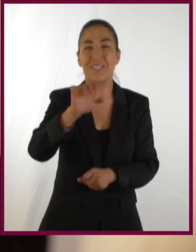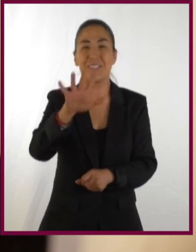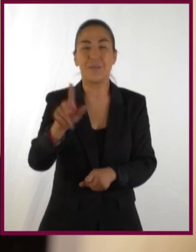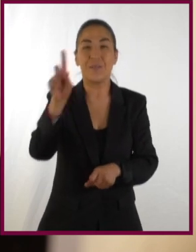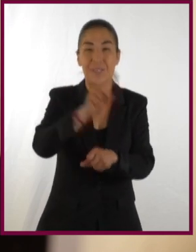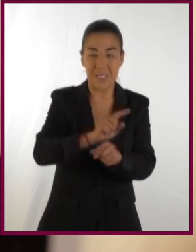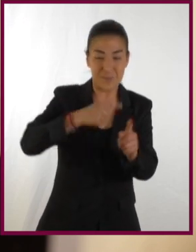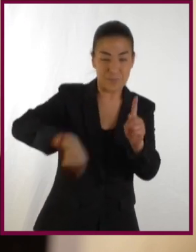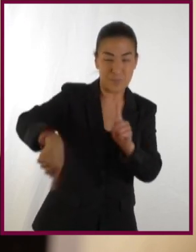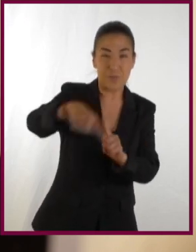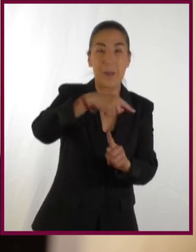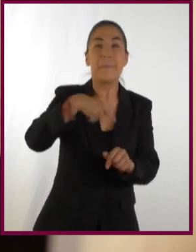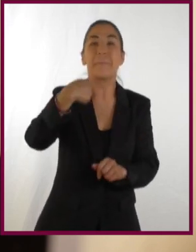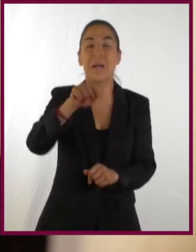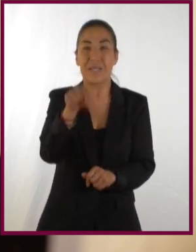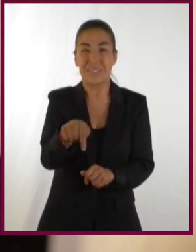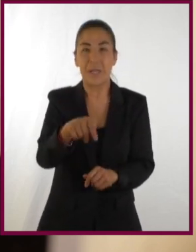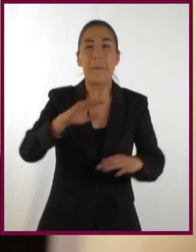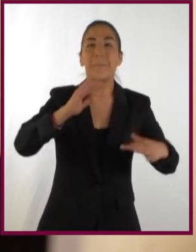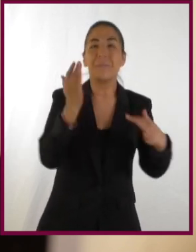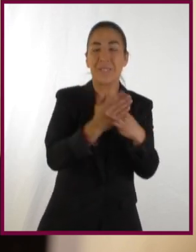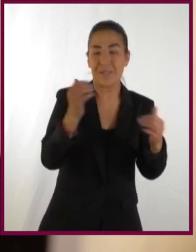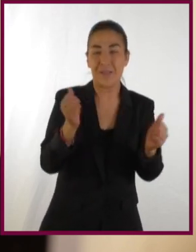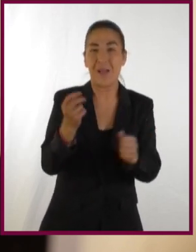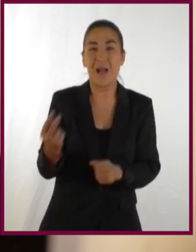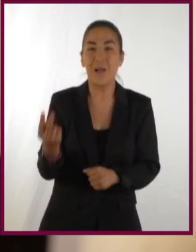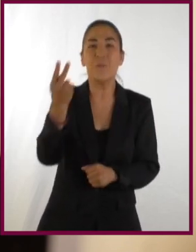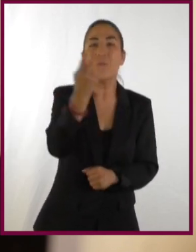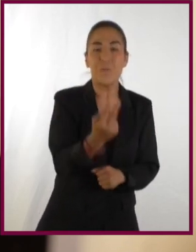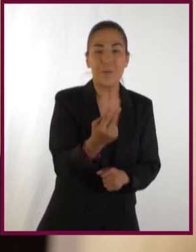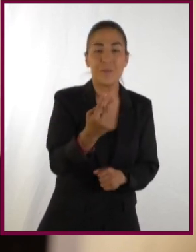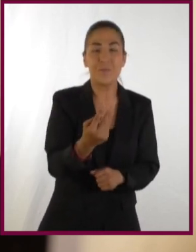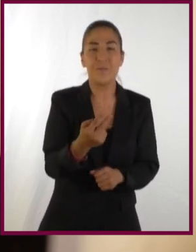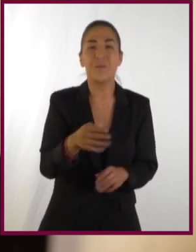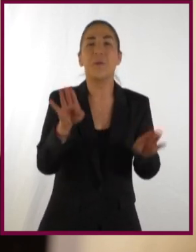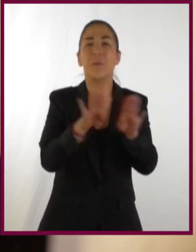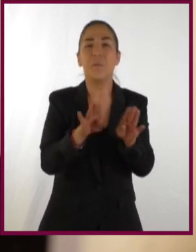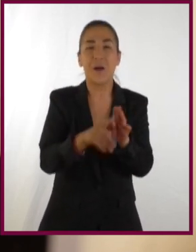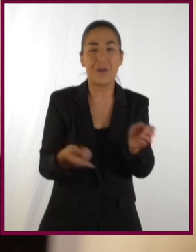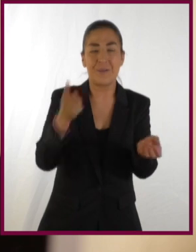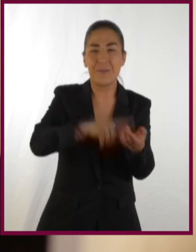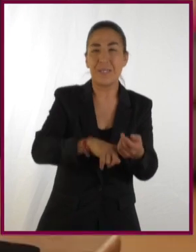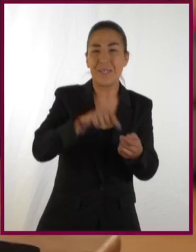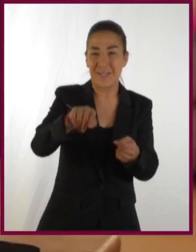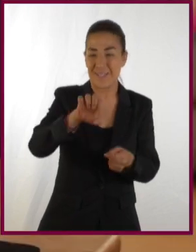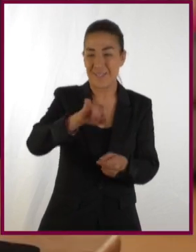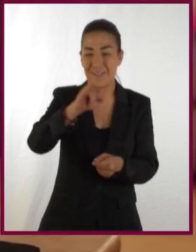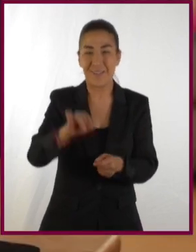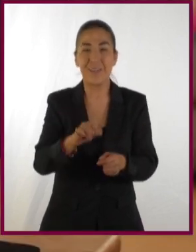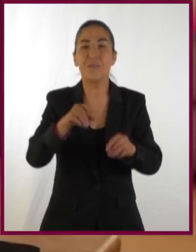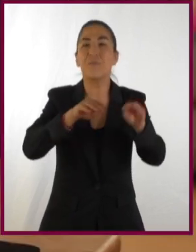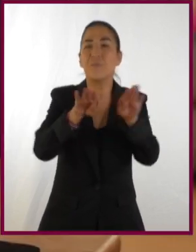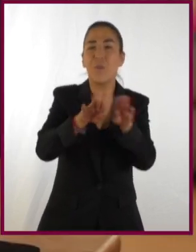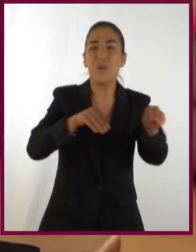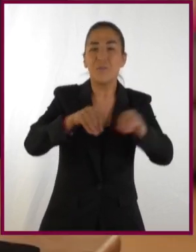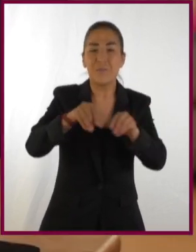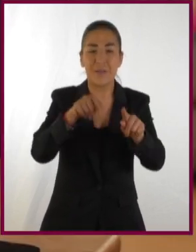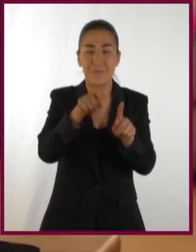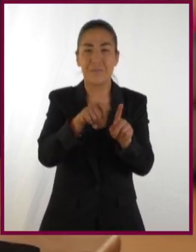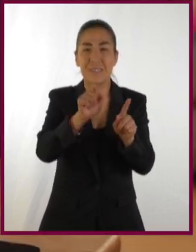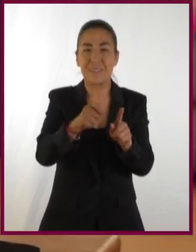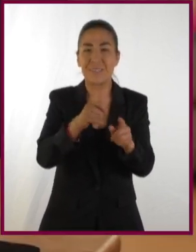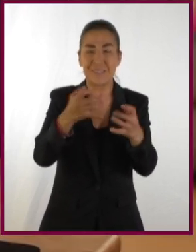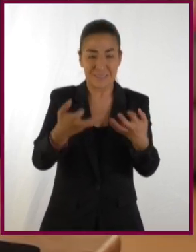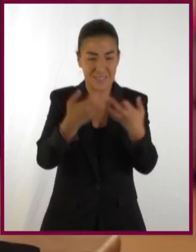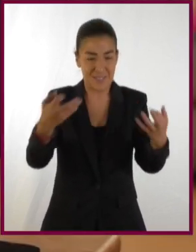periodo orbital ha elevado al cuadrado y la distancia, el semieje del elipse de